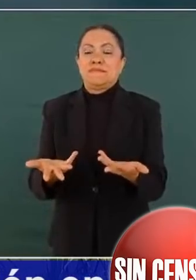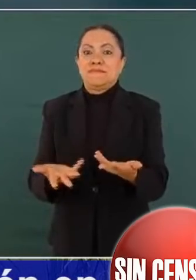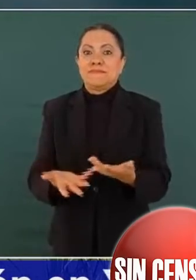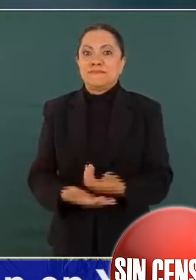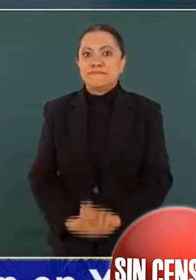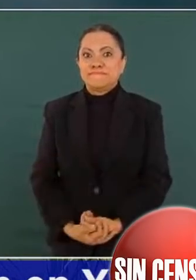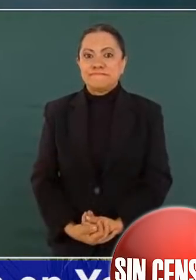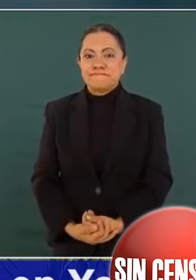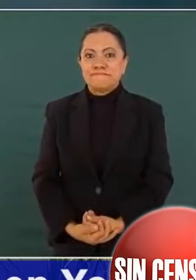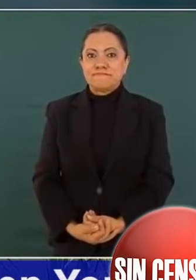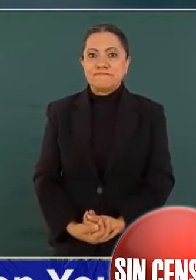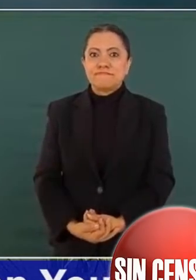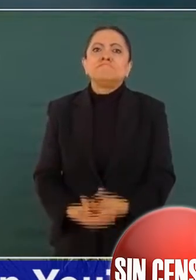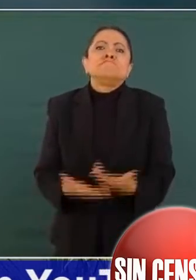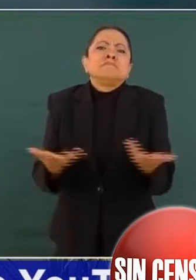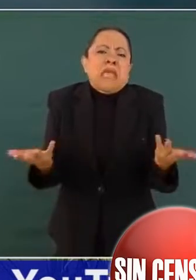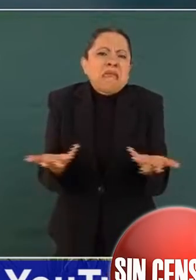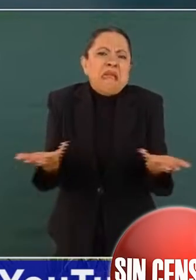¿Qué hacen?